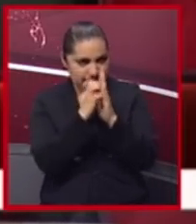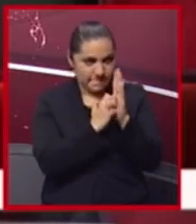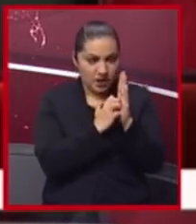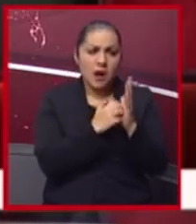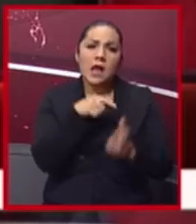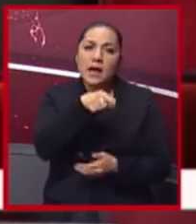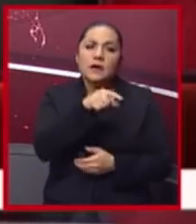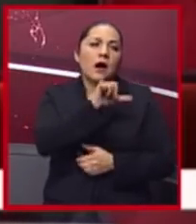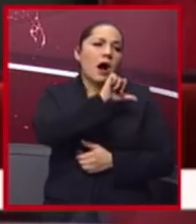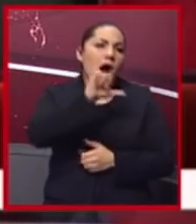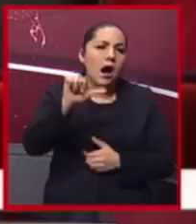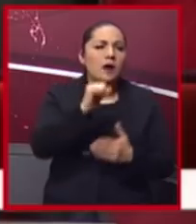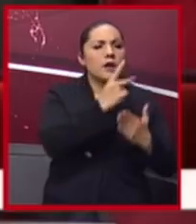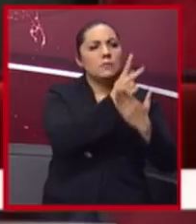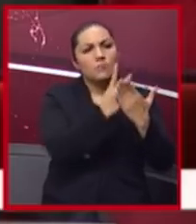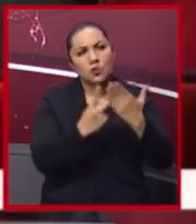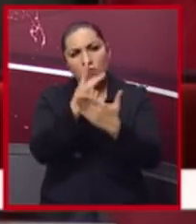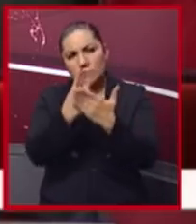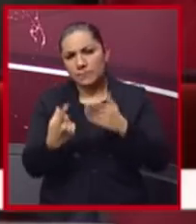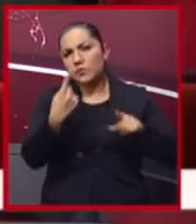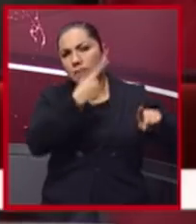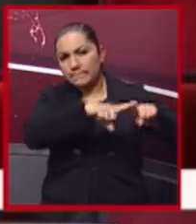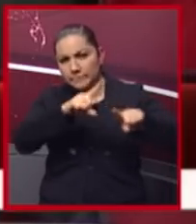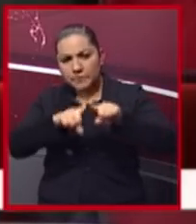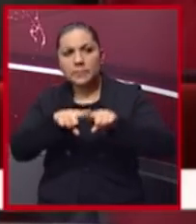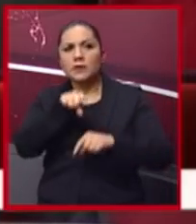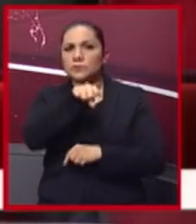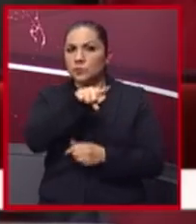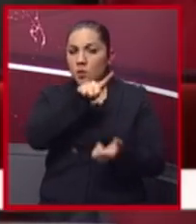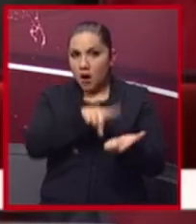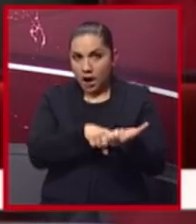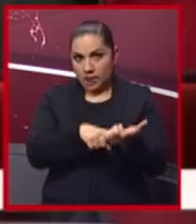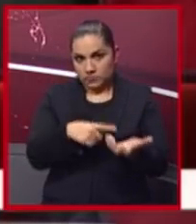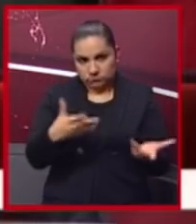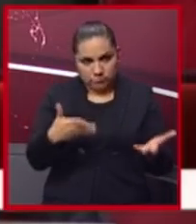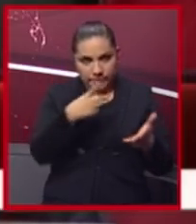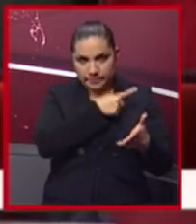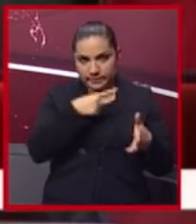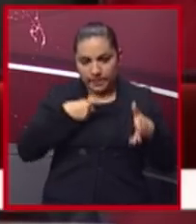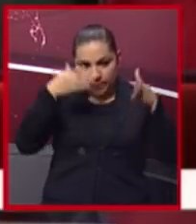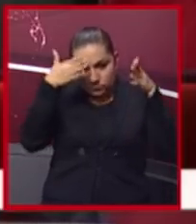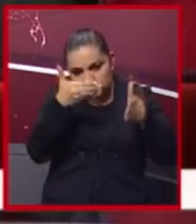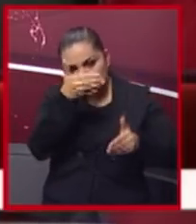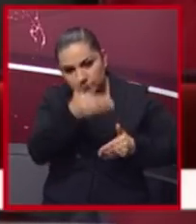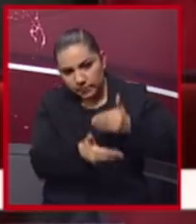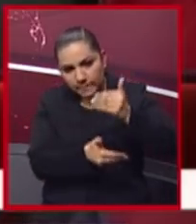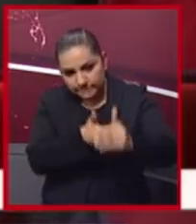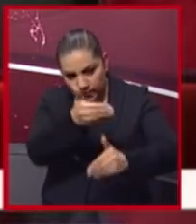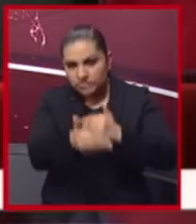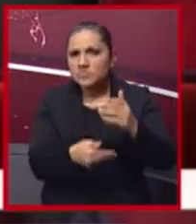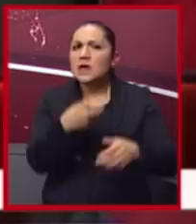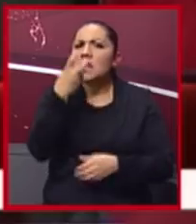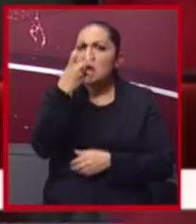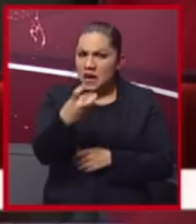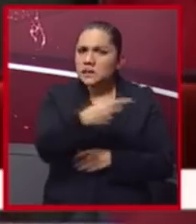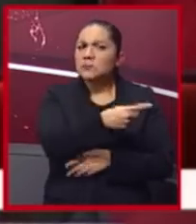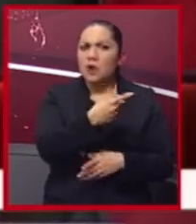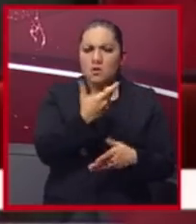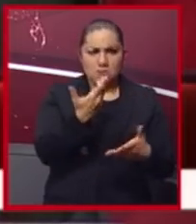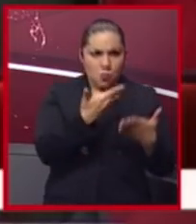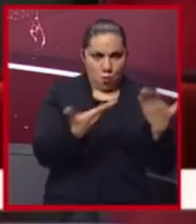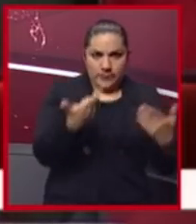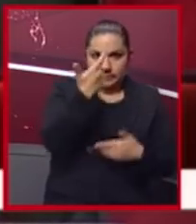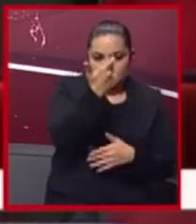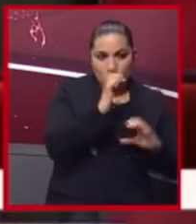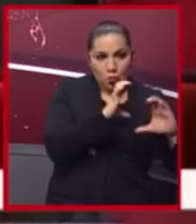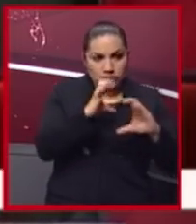alto impacto en el bienestar de los mexicanos, ya sea la infraestructura para el desarrollo de largo plazo. ¿Qué queremos decir con ello?